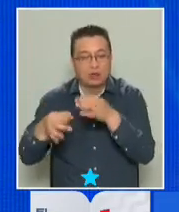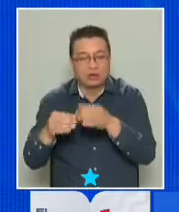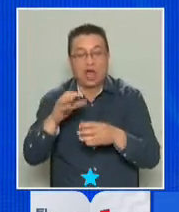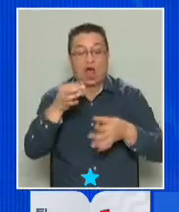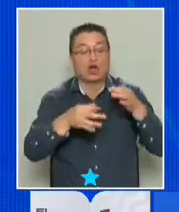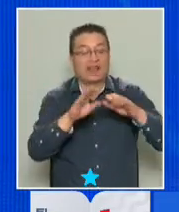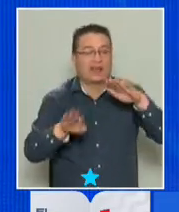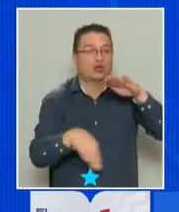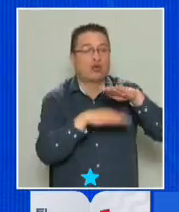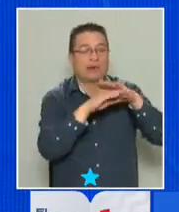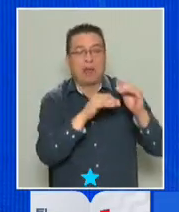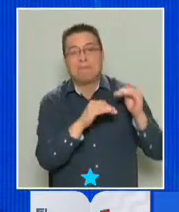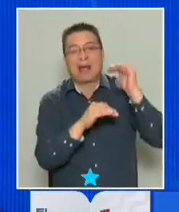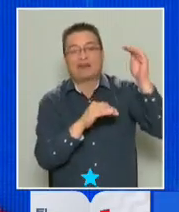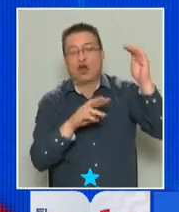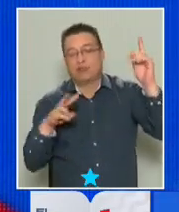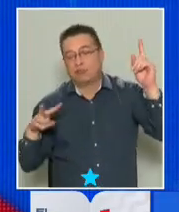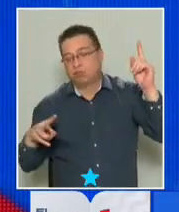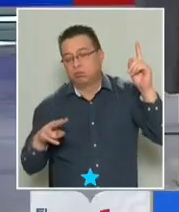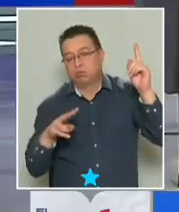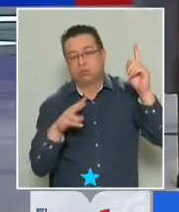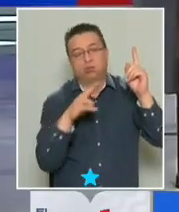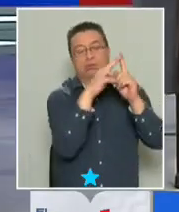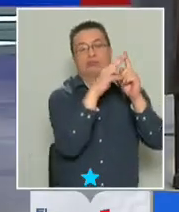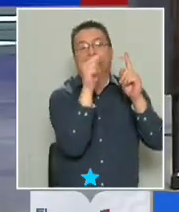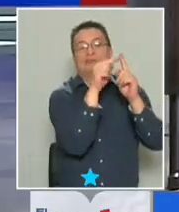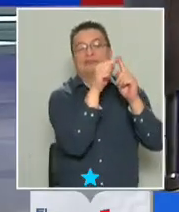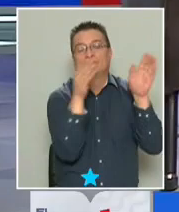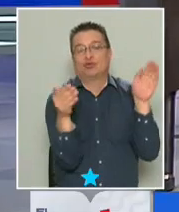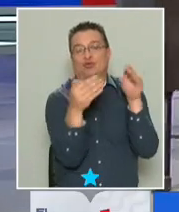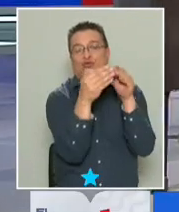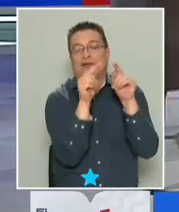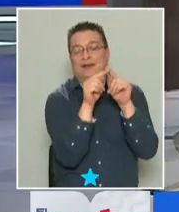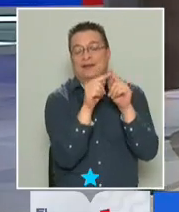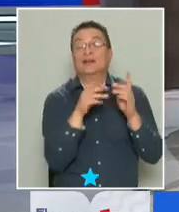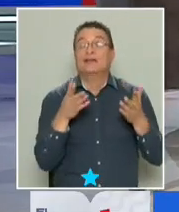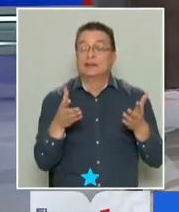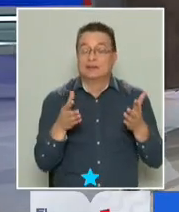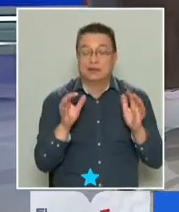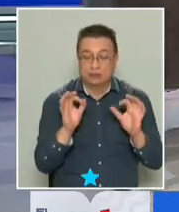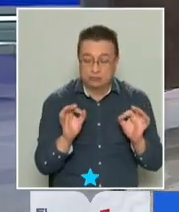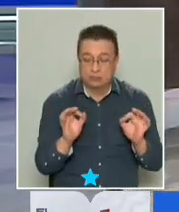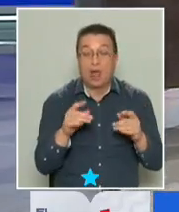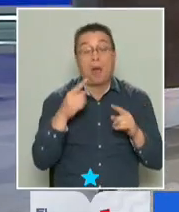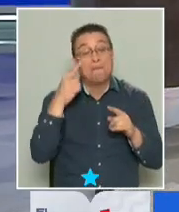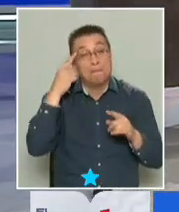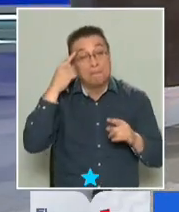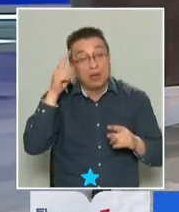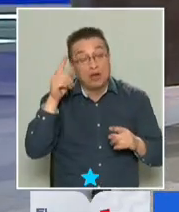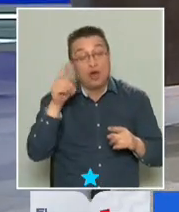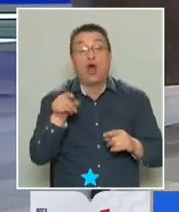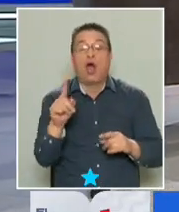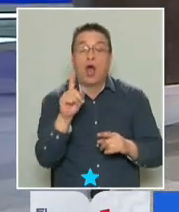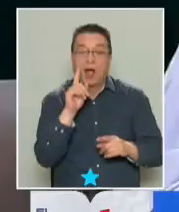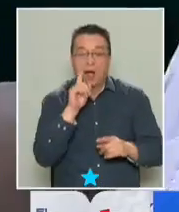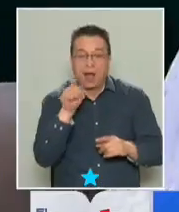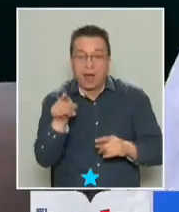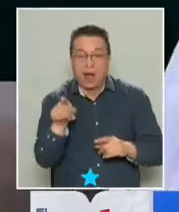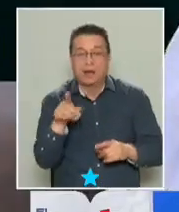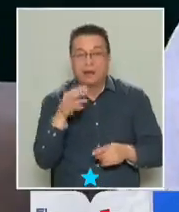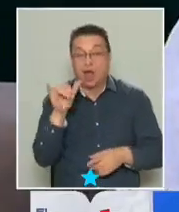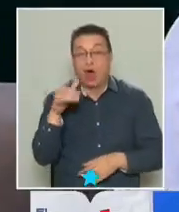va a ser la instancia superior de impugnación de todo por lo tanto va a unificar siguiendo a miriam en esto pero nos queda lo que josé manuel